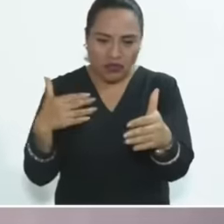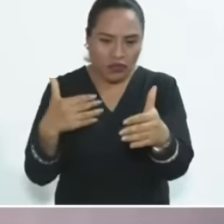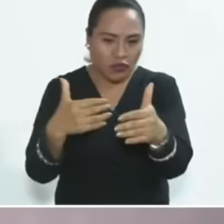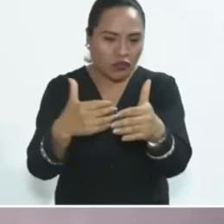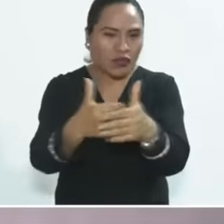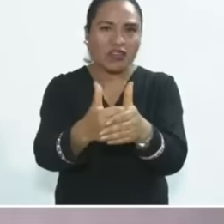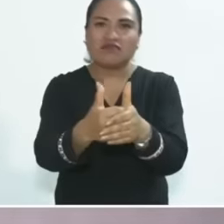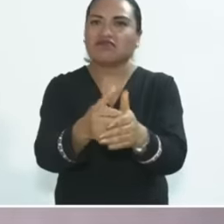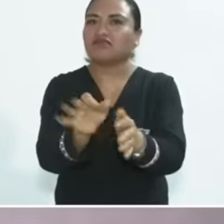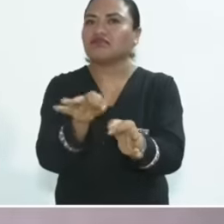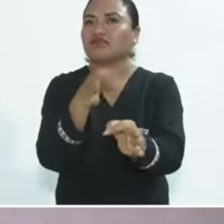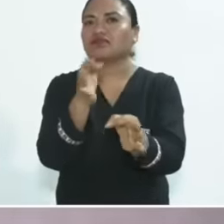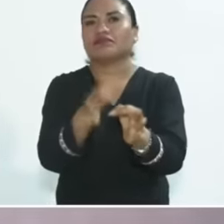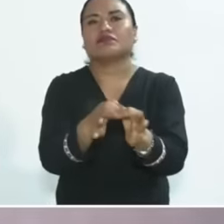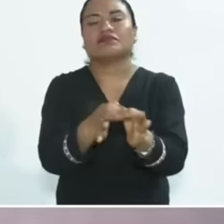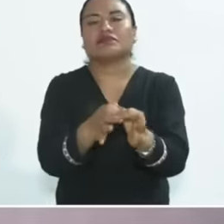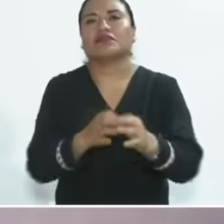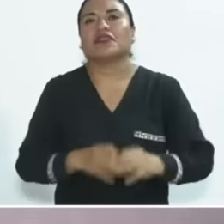fueron